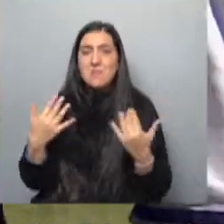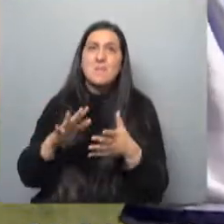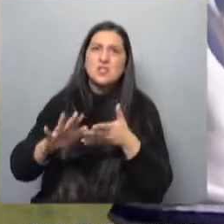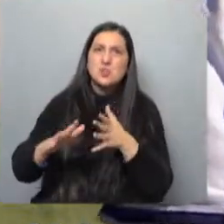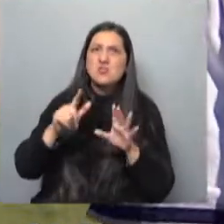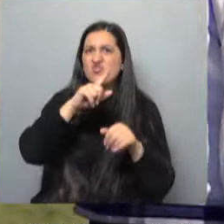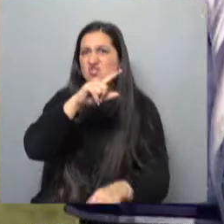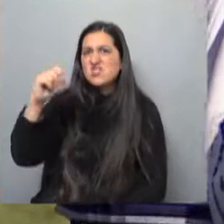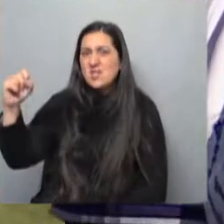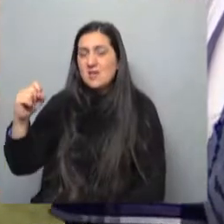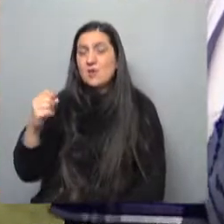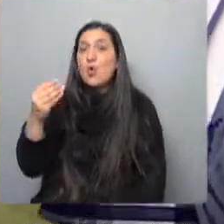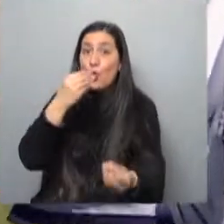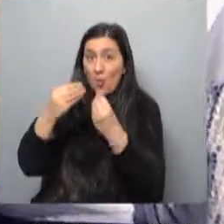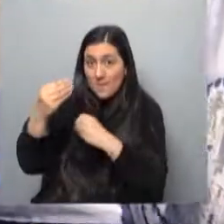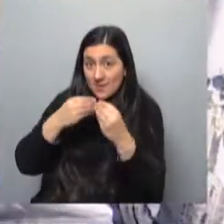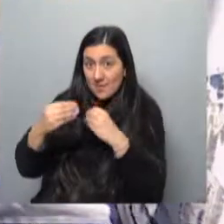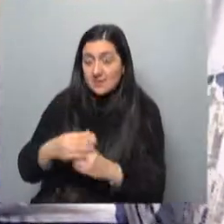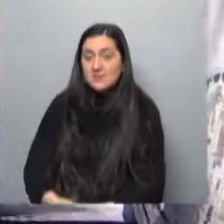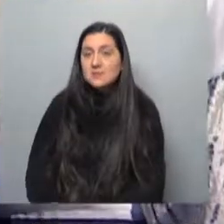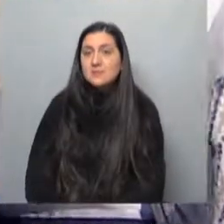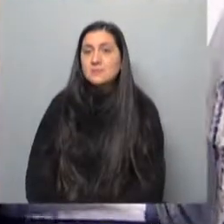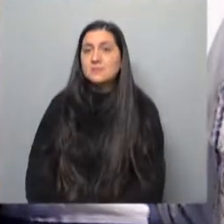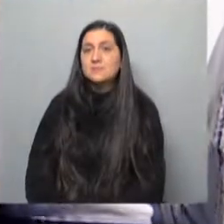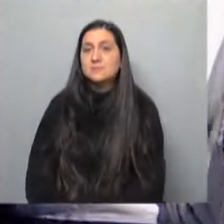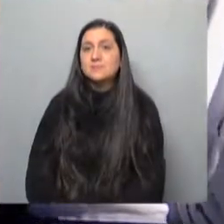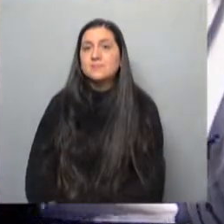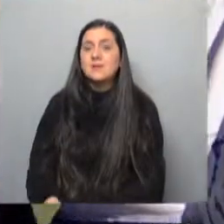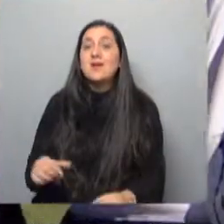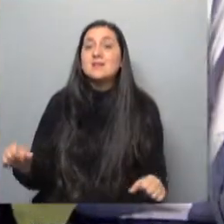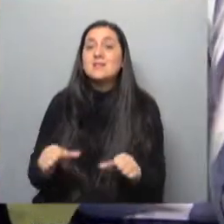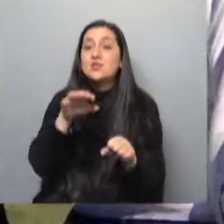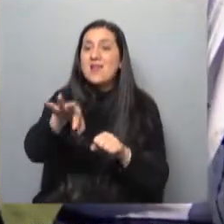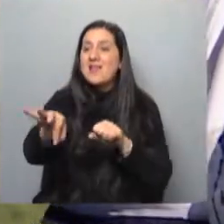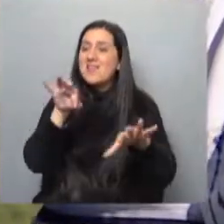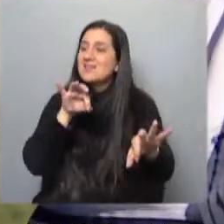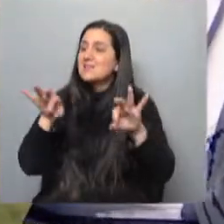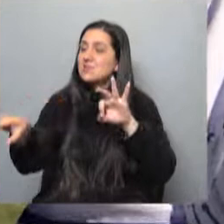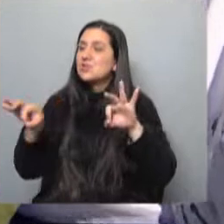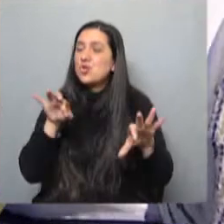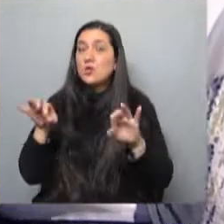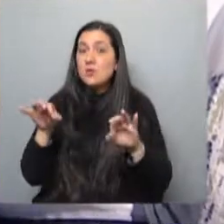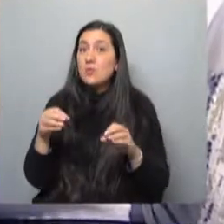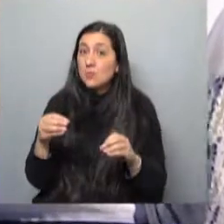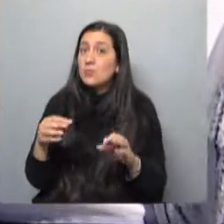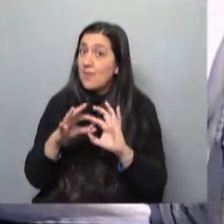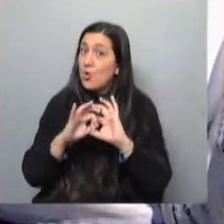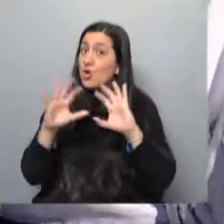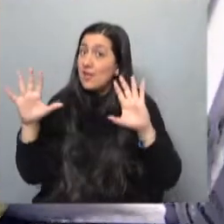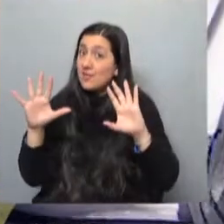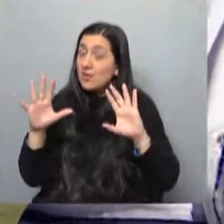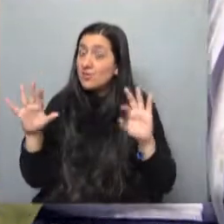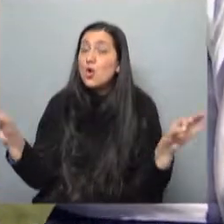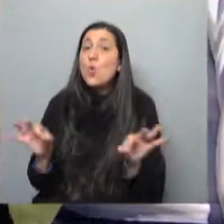100 con Food truck este se hizo una elección bien democrática de los